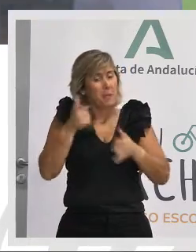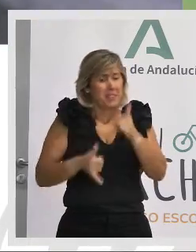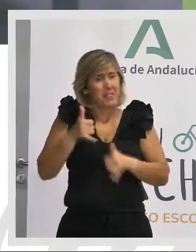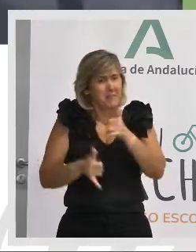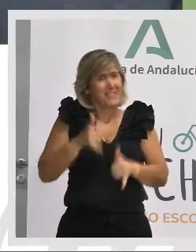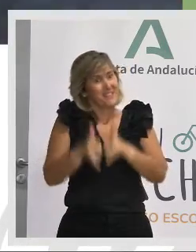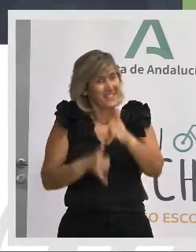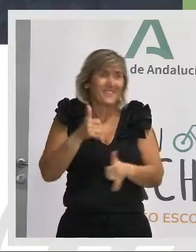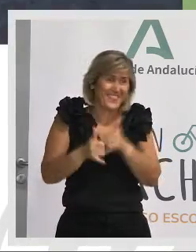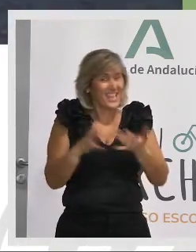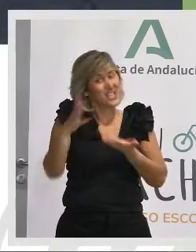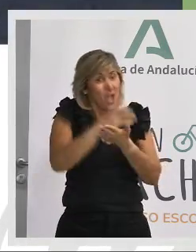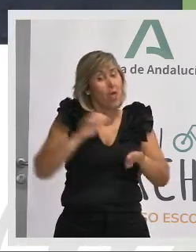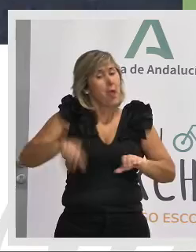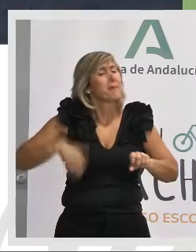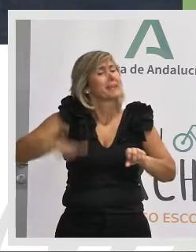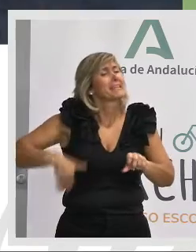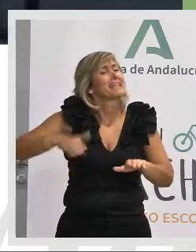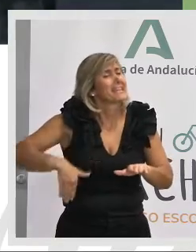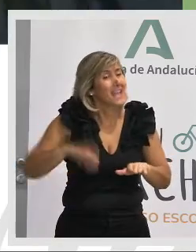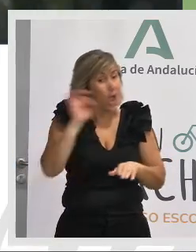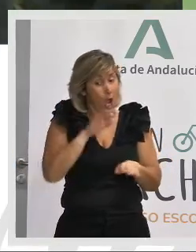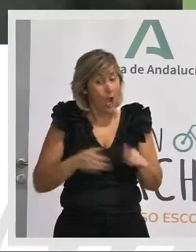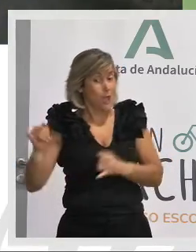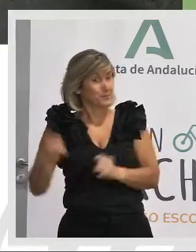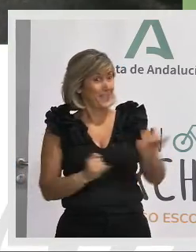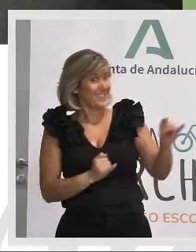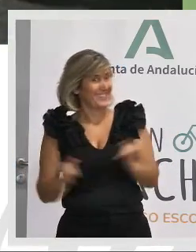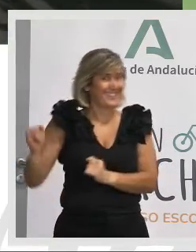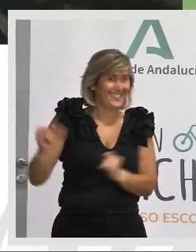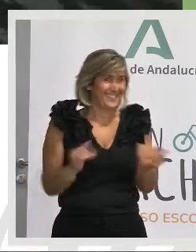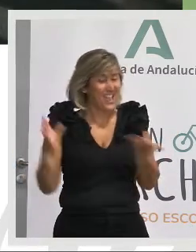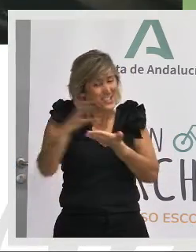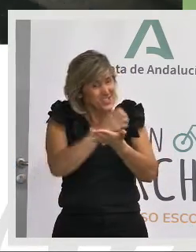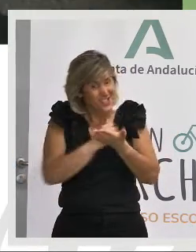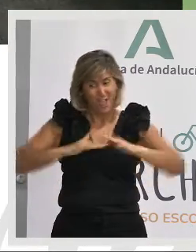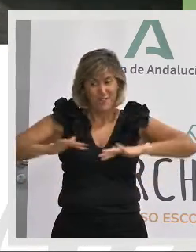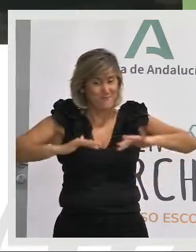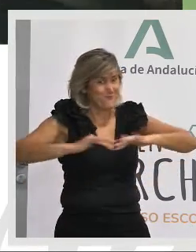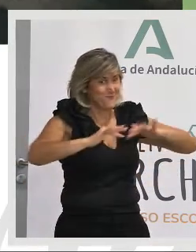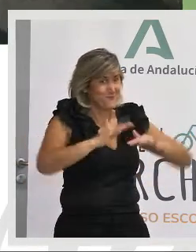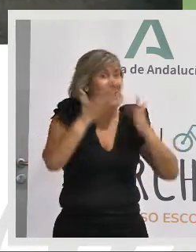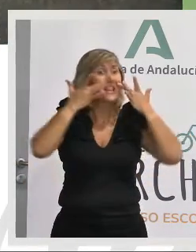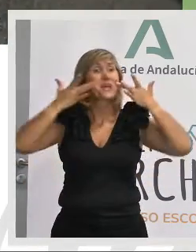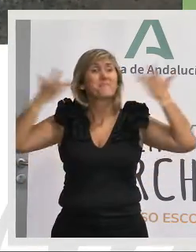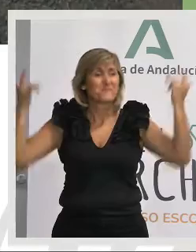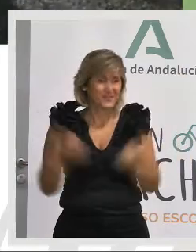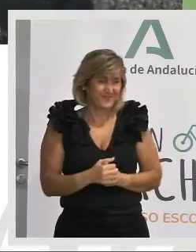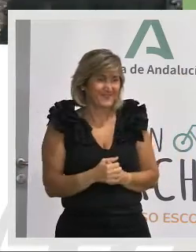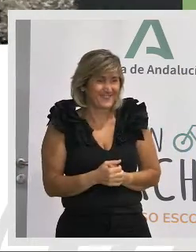la bici, sigo el patinete o los patines, movilidad sostenible,